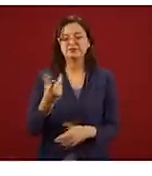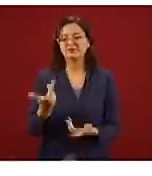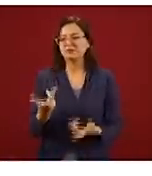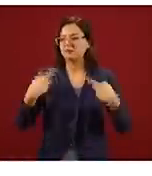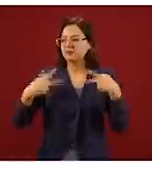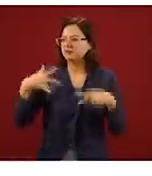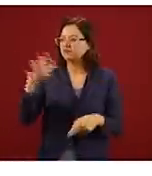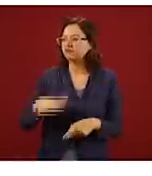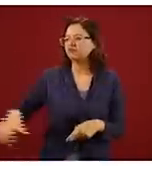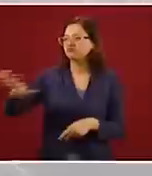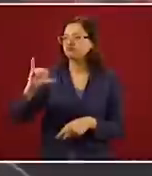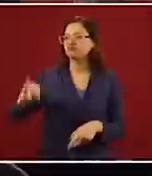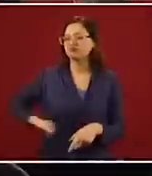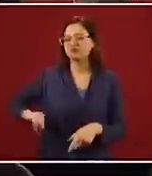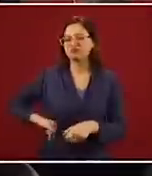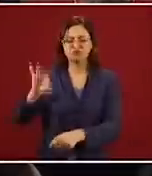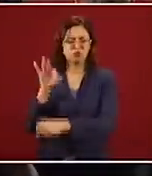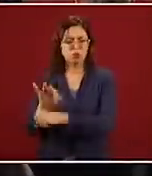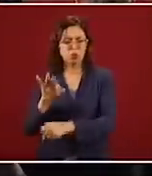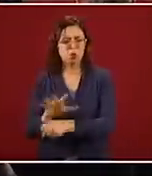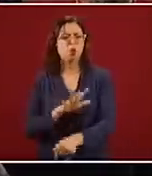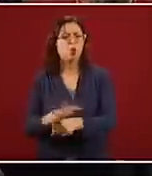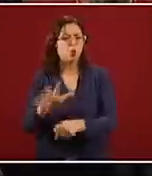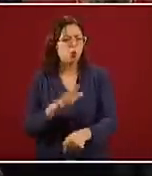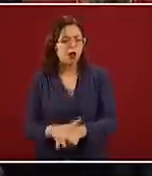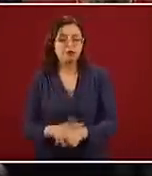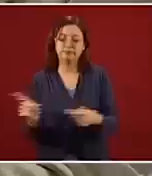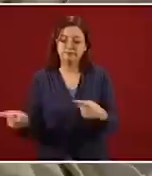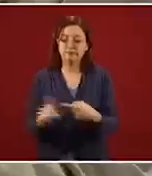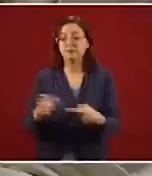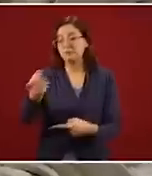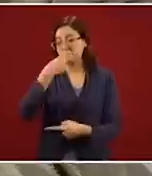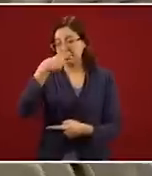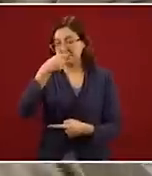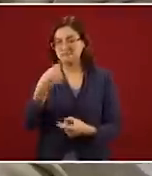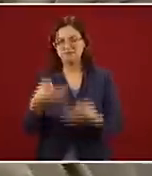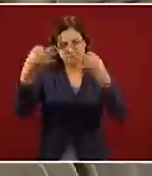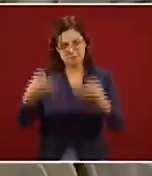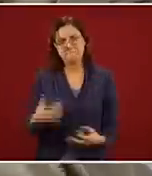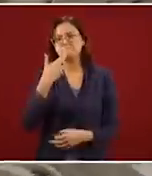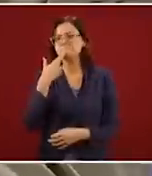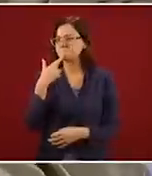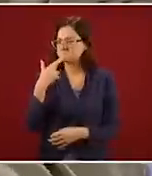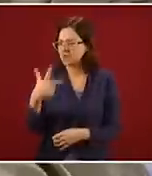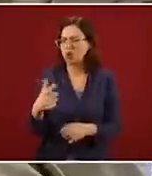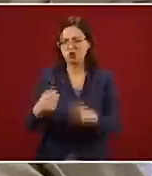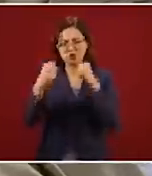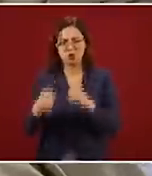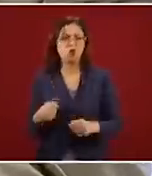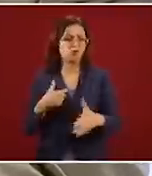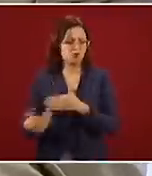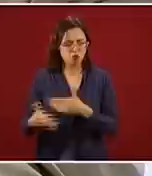interés público? Por un lado es tener los mejores medicamentos, los que son más capaces, más seguros, más